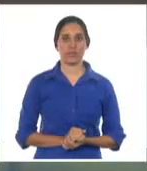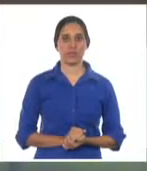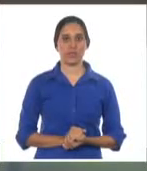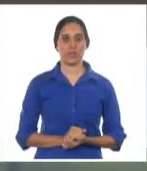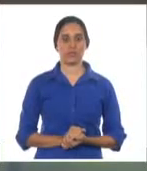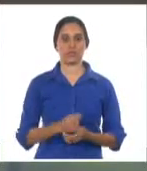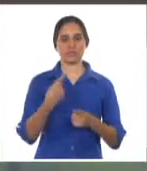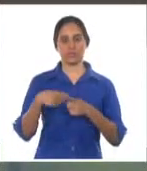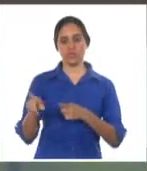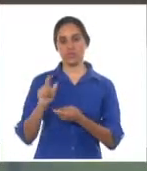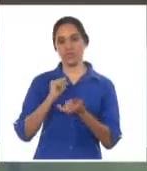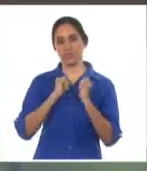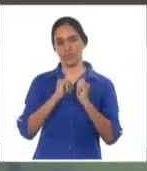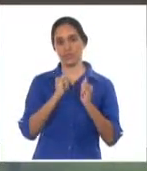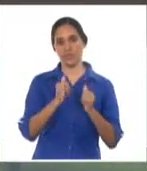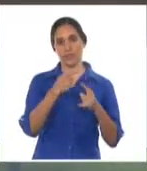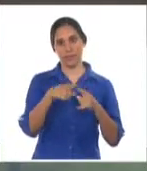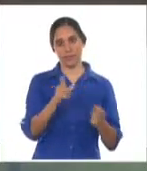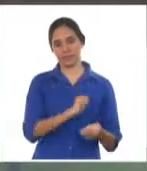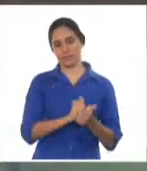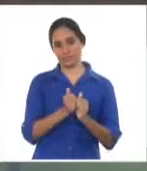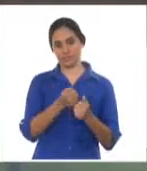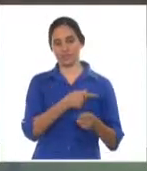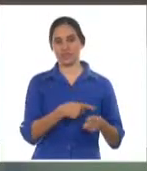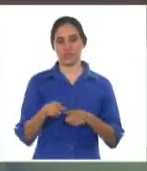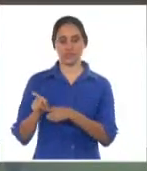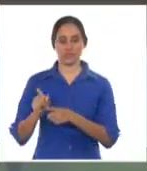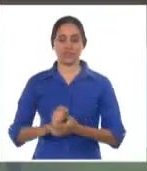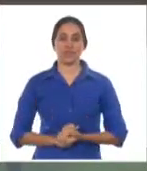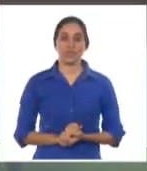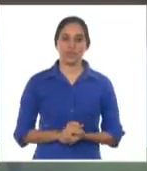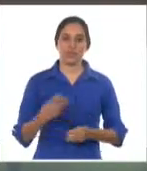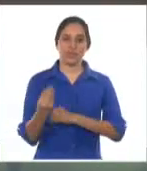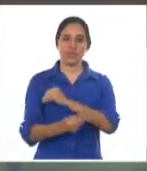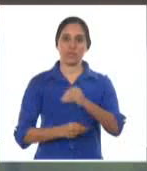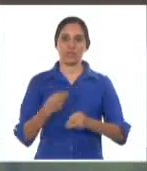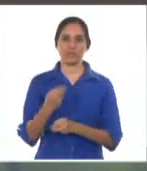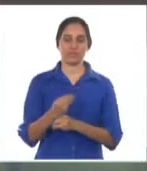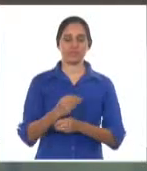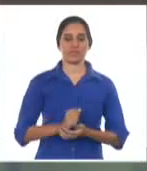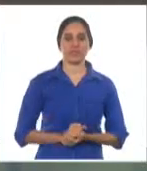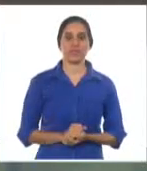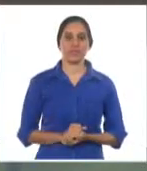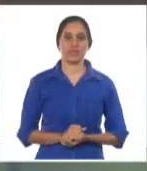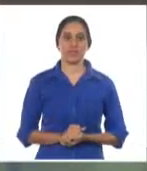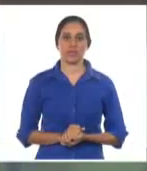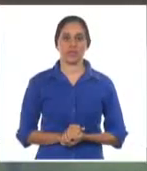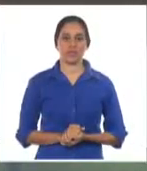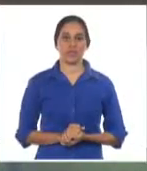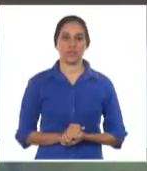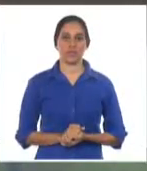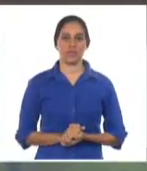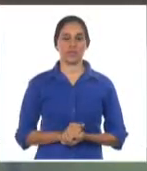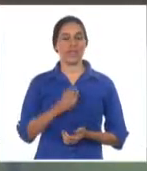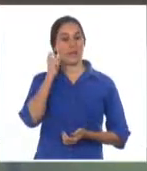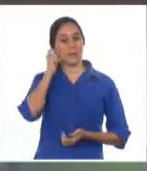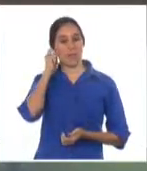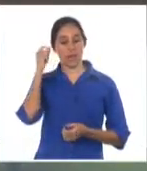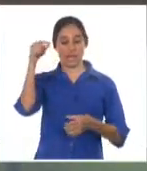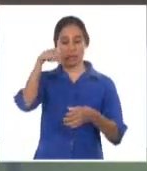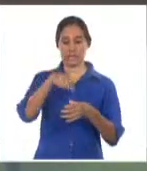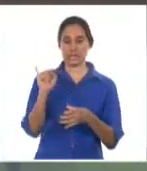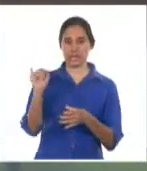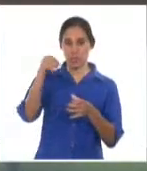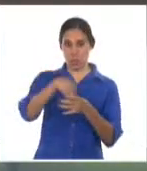más emisiones si nosotros volvemos a cambiar de tema. Y es que es indudable el espacio ganado por las mujeres en la sociedad cubana, pero este